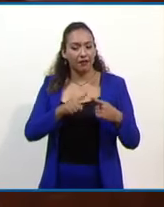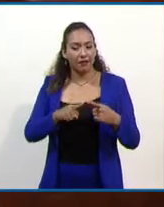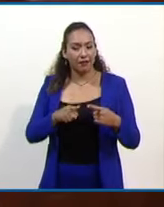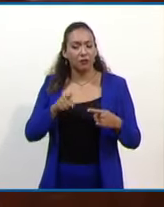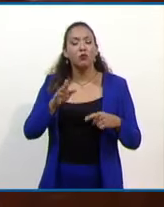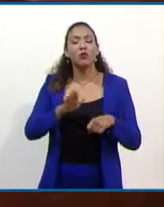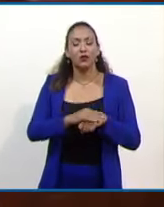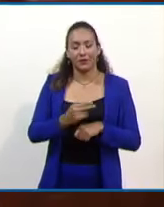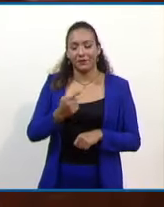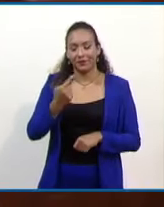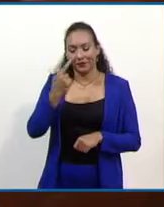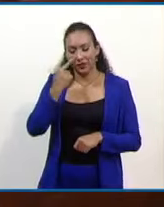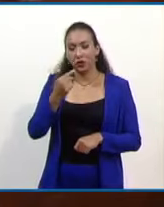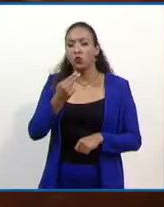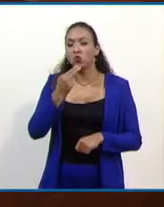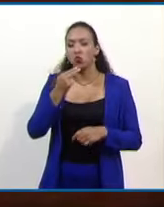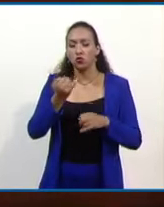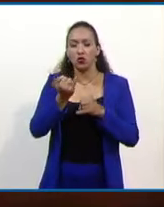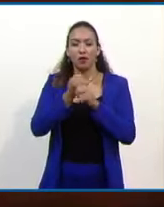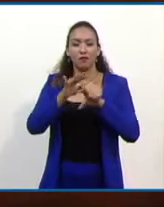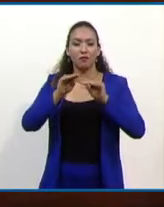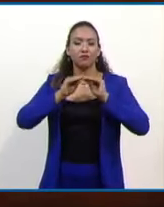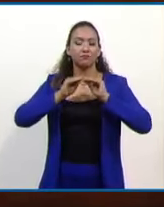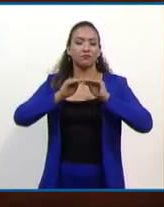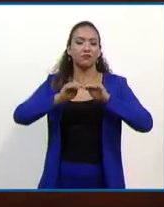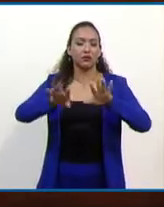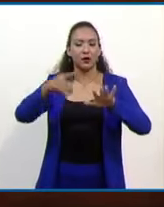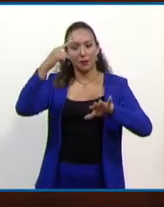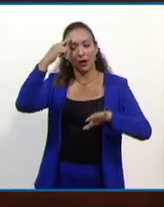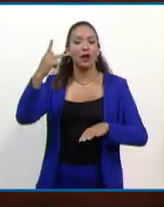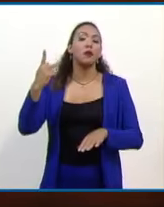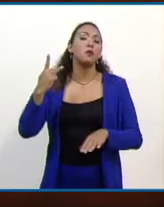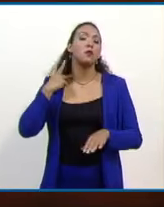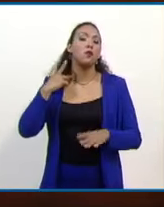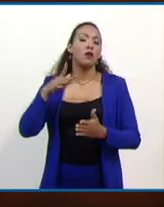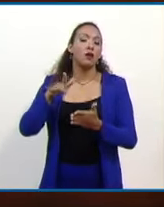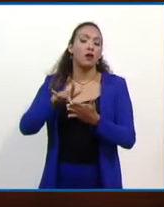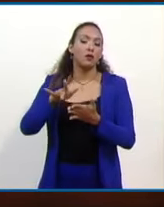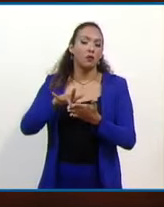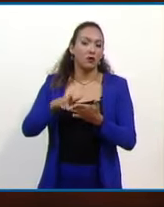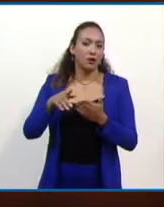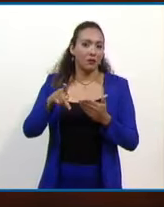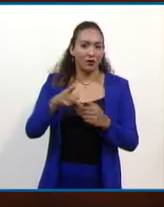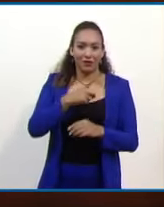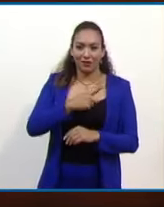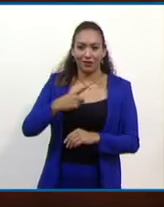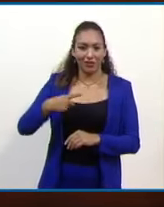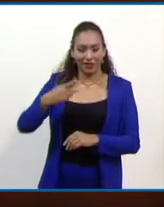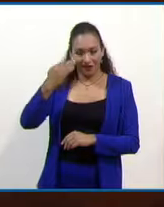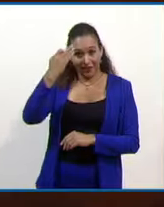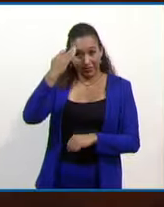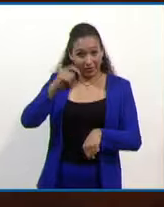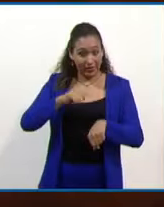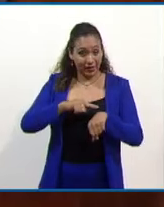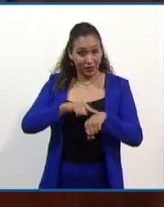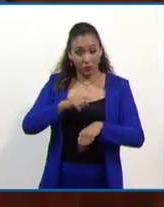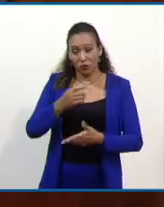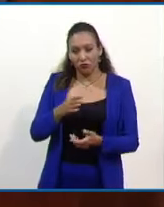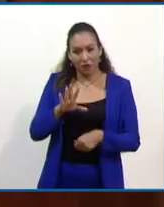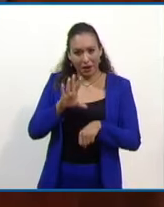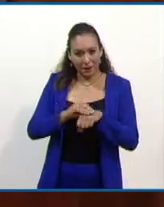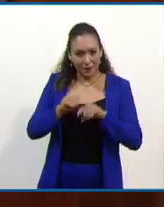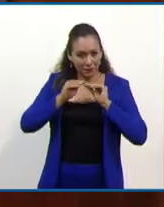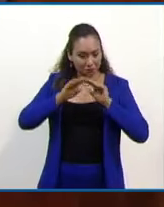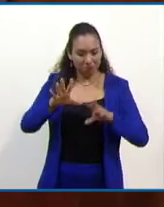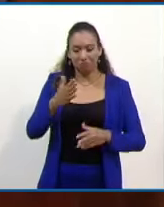difundir propaganda gubernamental en periodo prohibido, vulnerando los principios de imparcialidad, neutralidad y equidad,